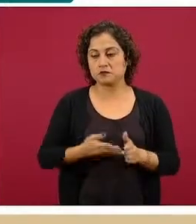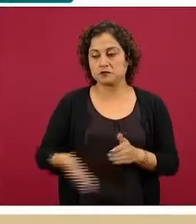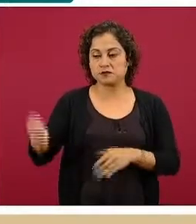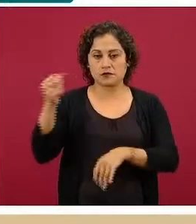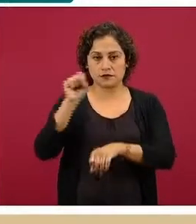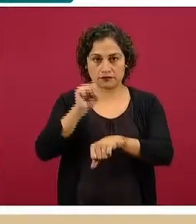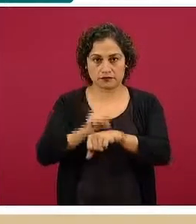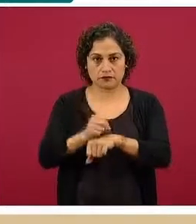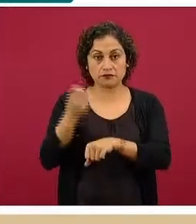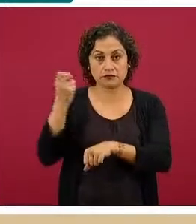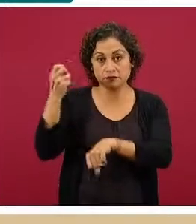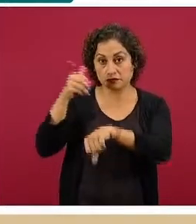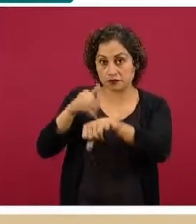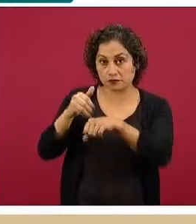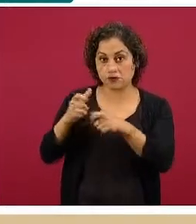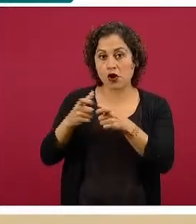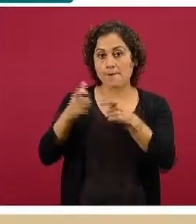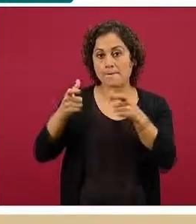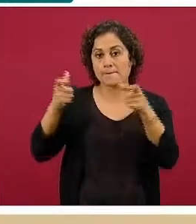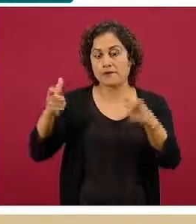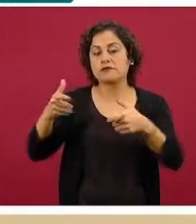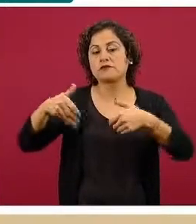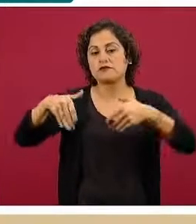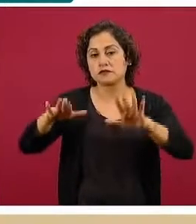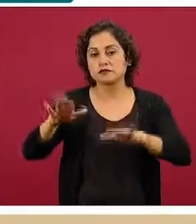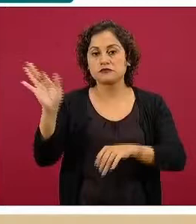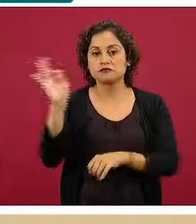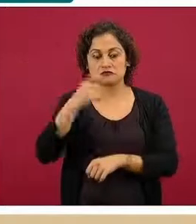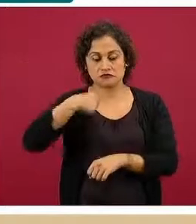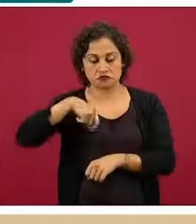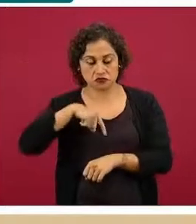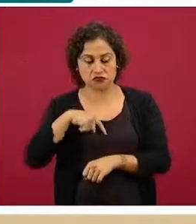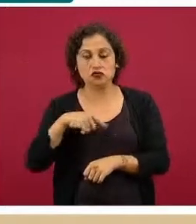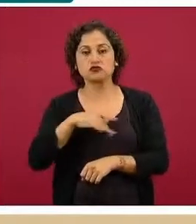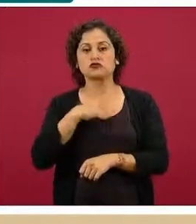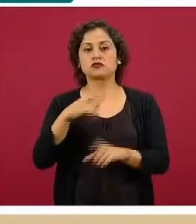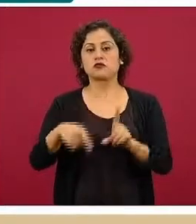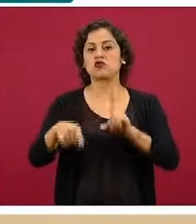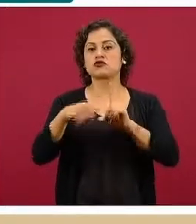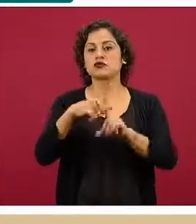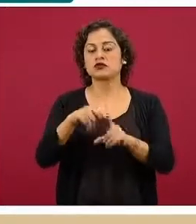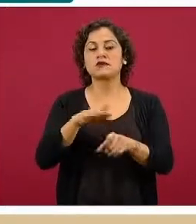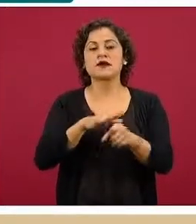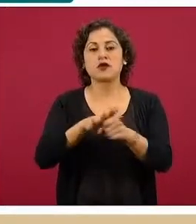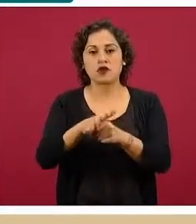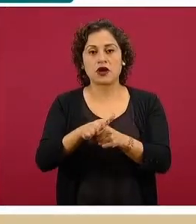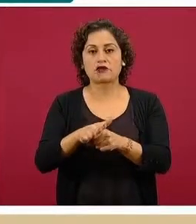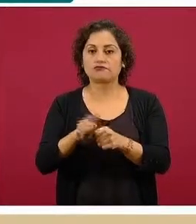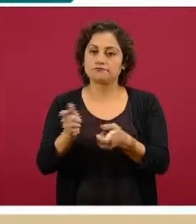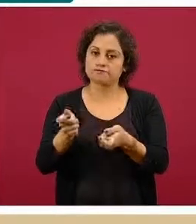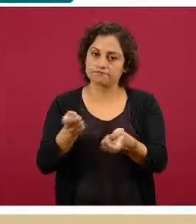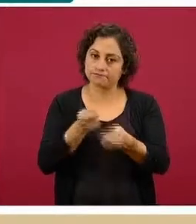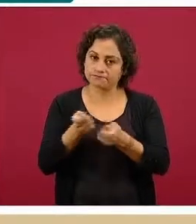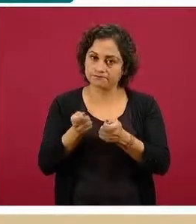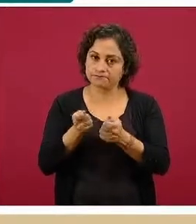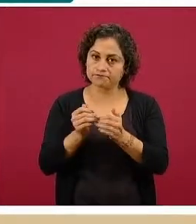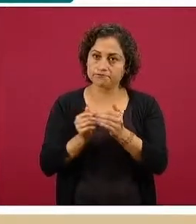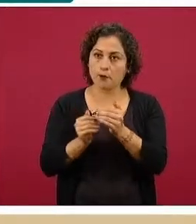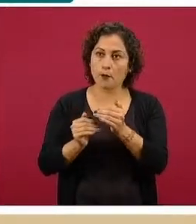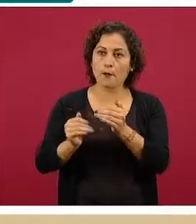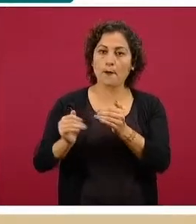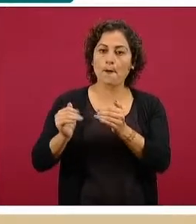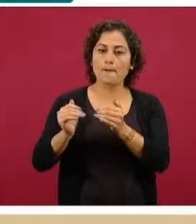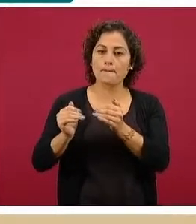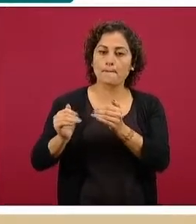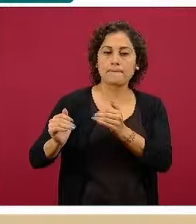semana, este número puede crecer. ¿Qué expectativa positiva tenemos? Que no crezca mucho,